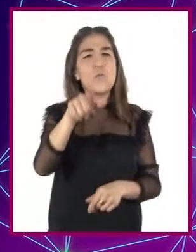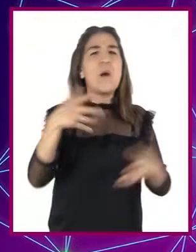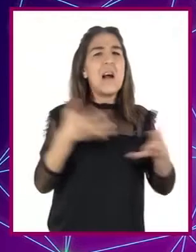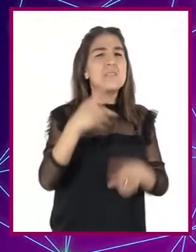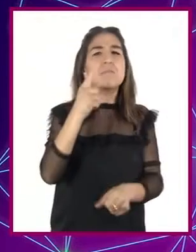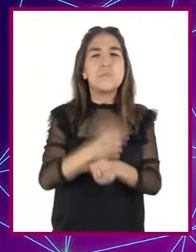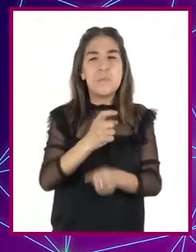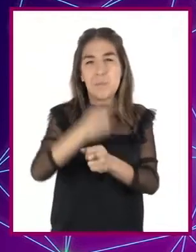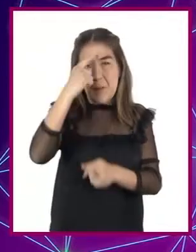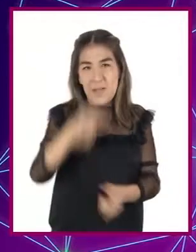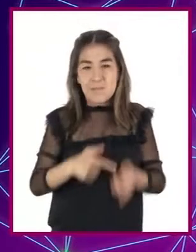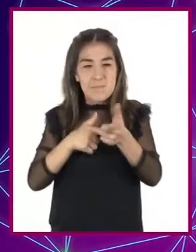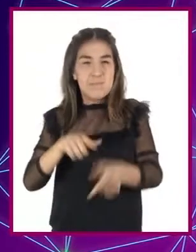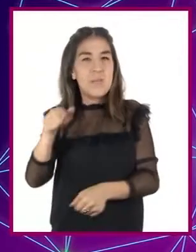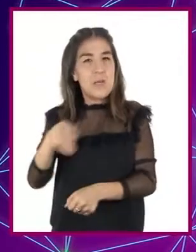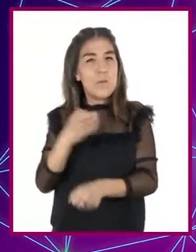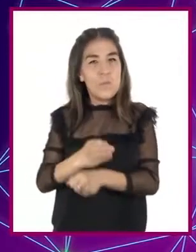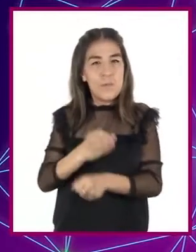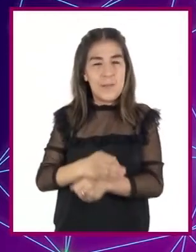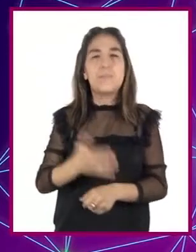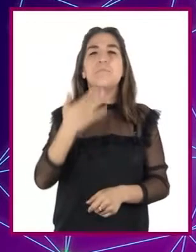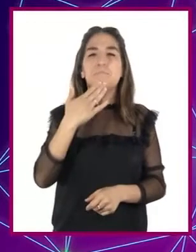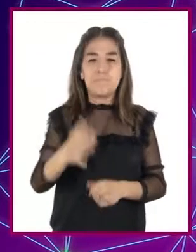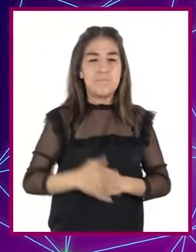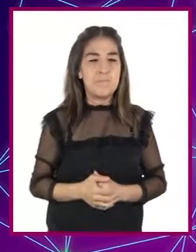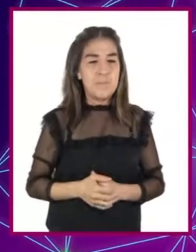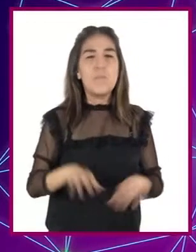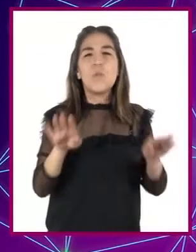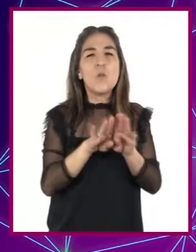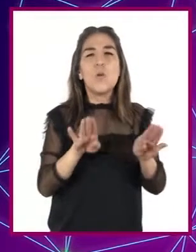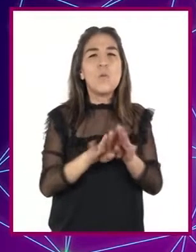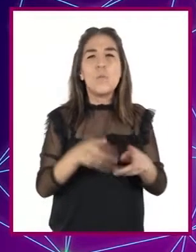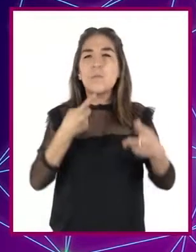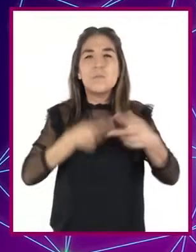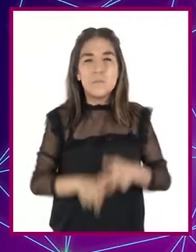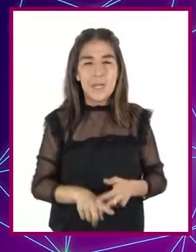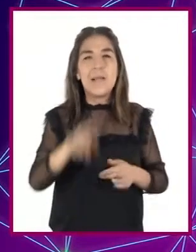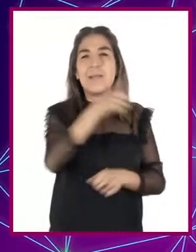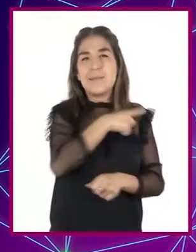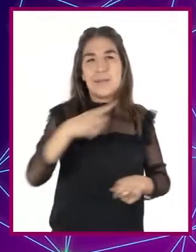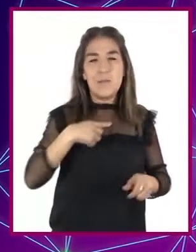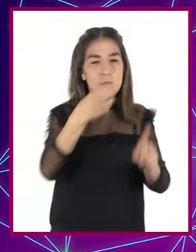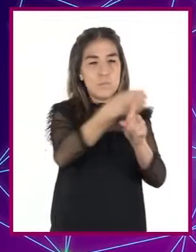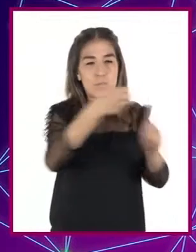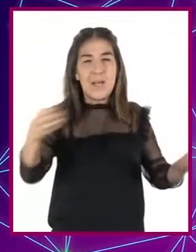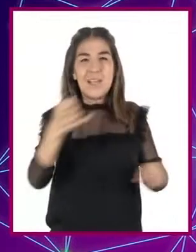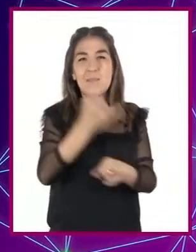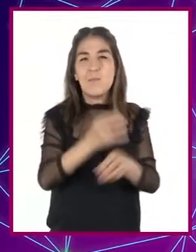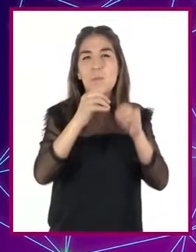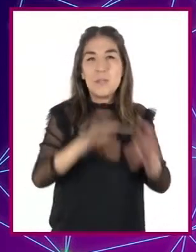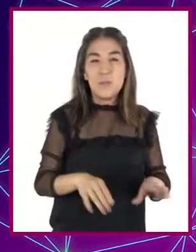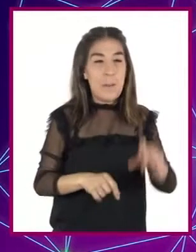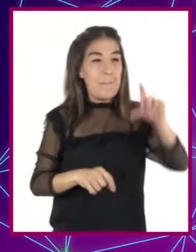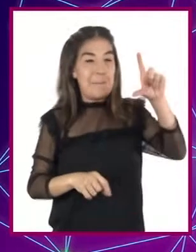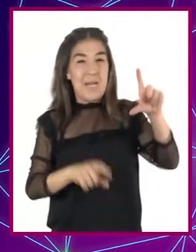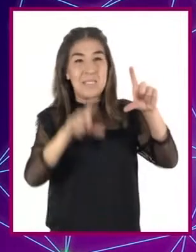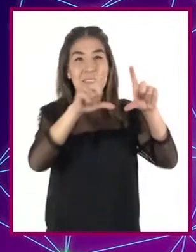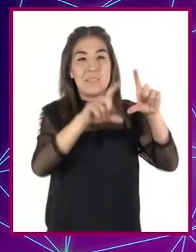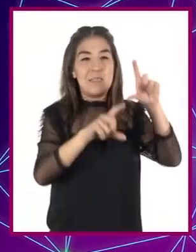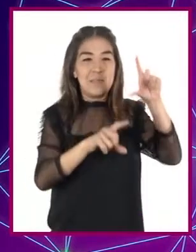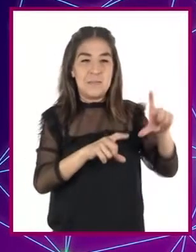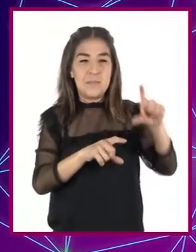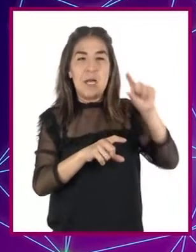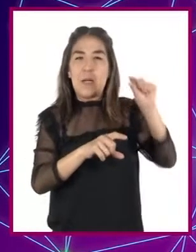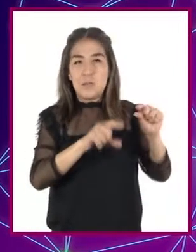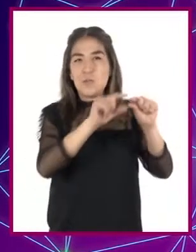¿Cómo continuarían? Muy bien, una manera de iniciar es ordenar los datos de menor a mayor. Luego,